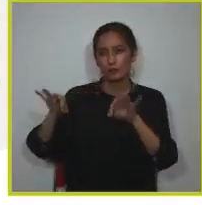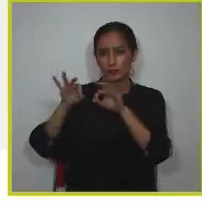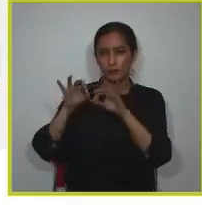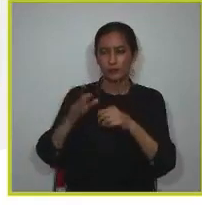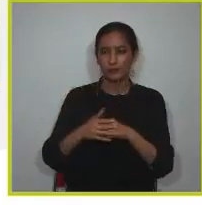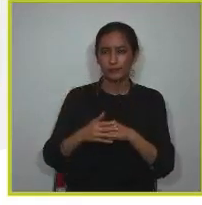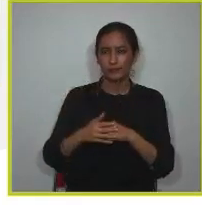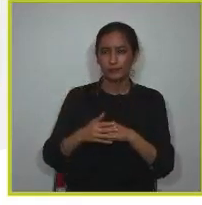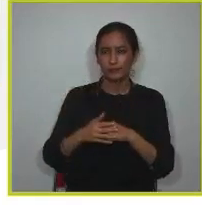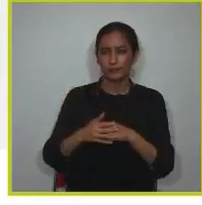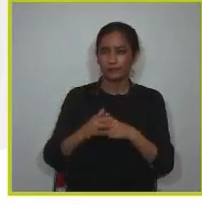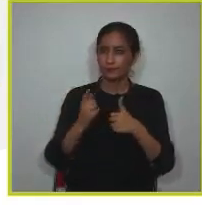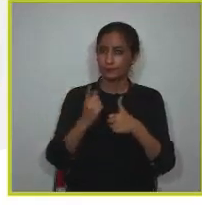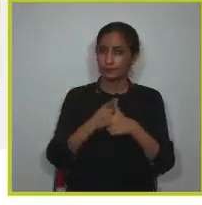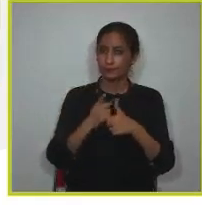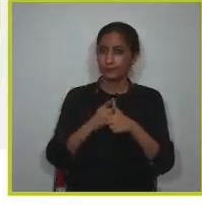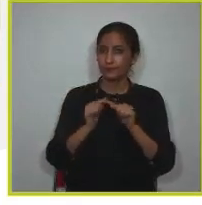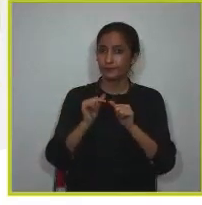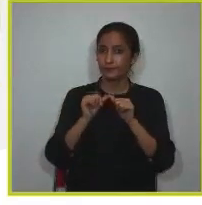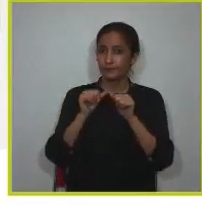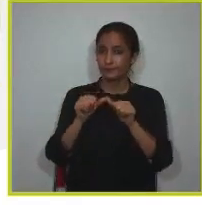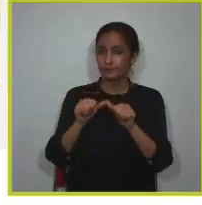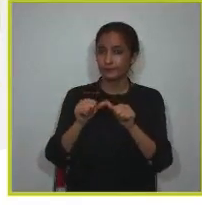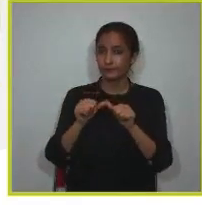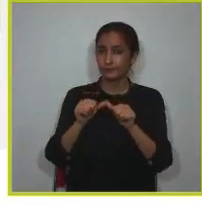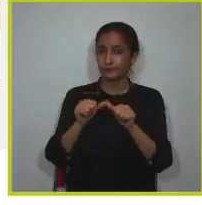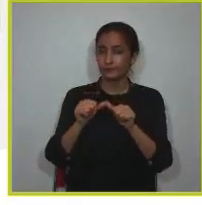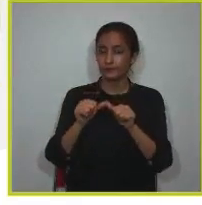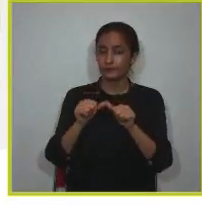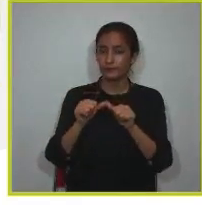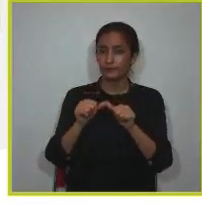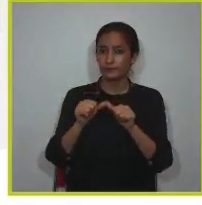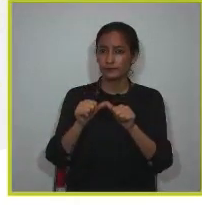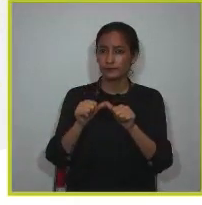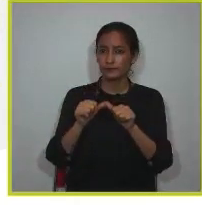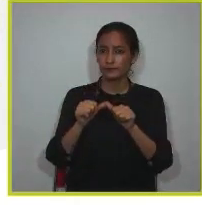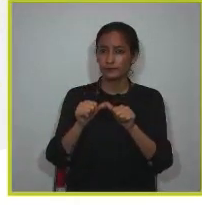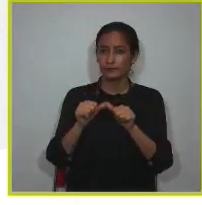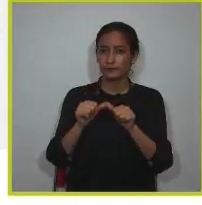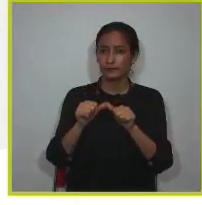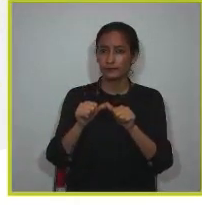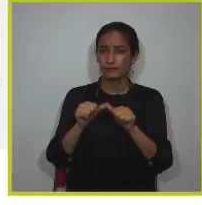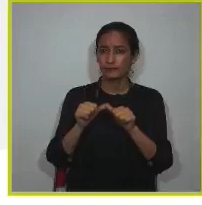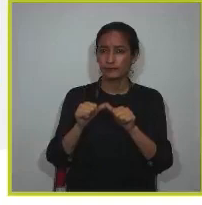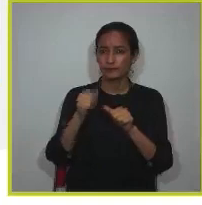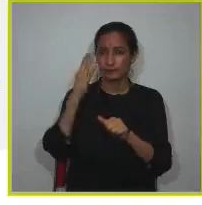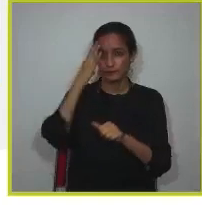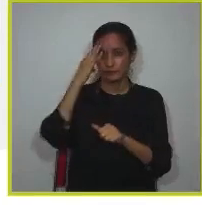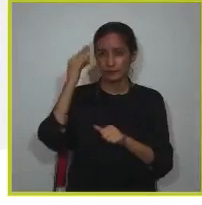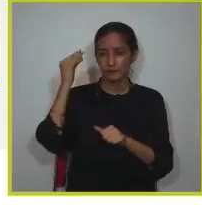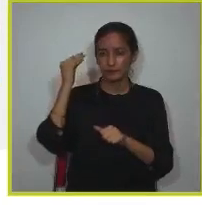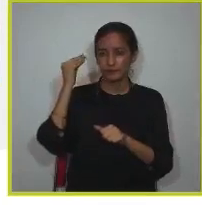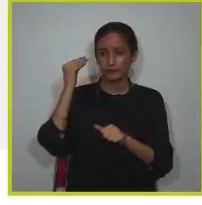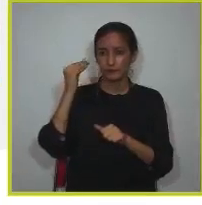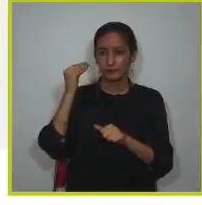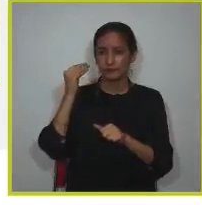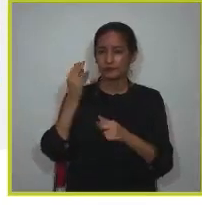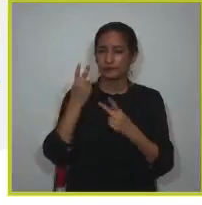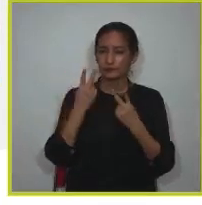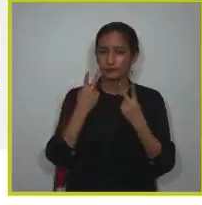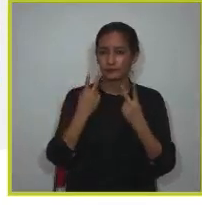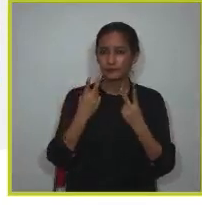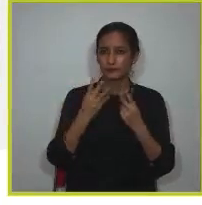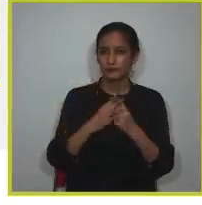una una siguiente una siguiente experiencia tiene que ver